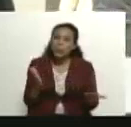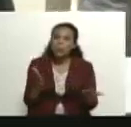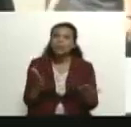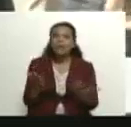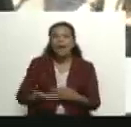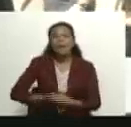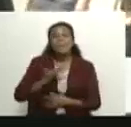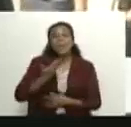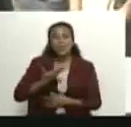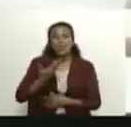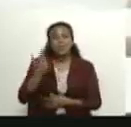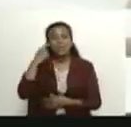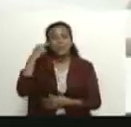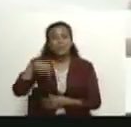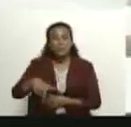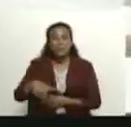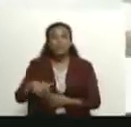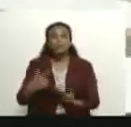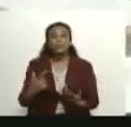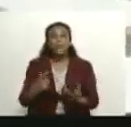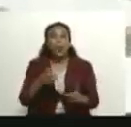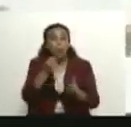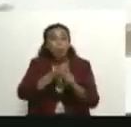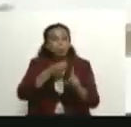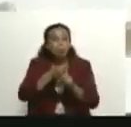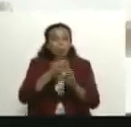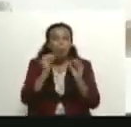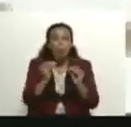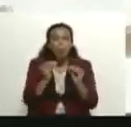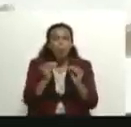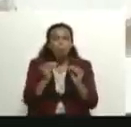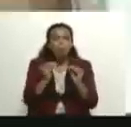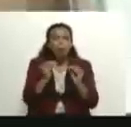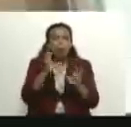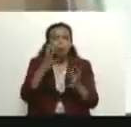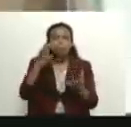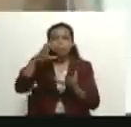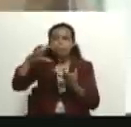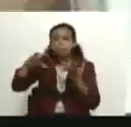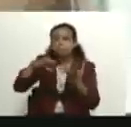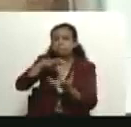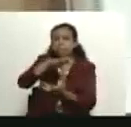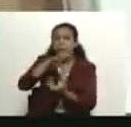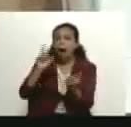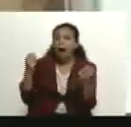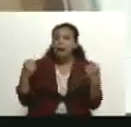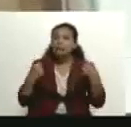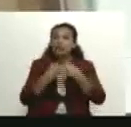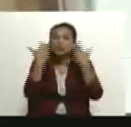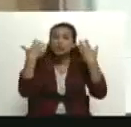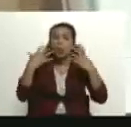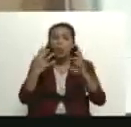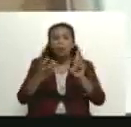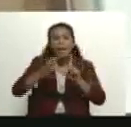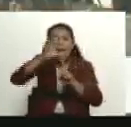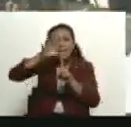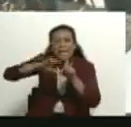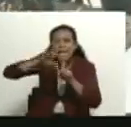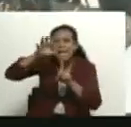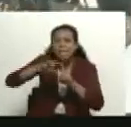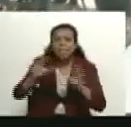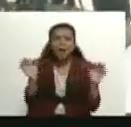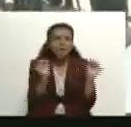tan importante como es la lucha contra el calentamiento climático, ¿no? Y una resistencia de los